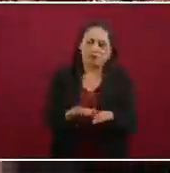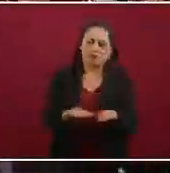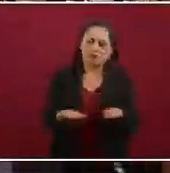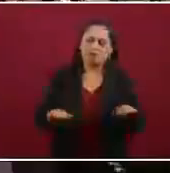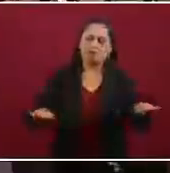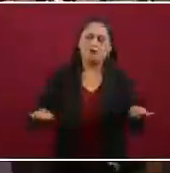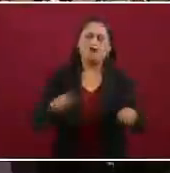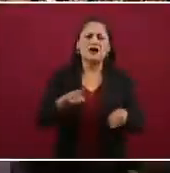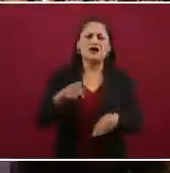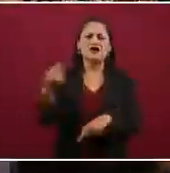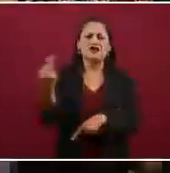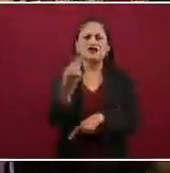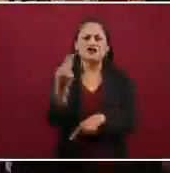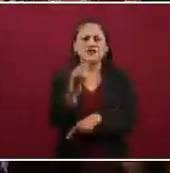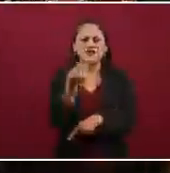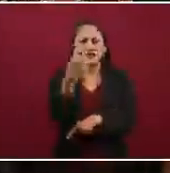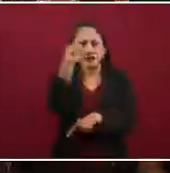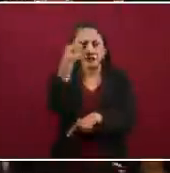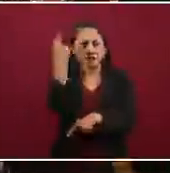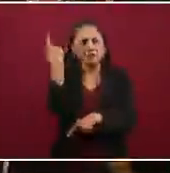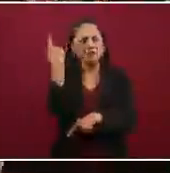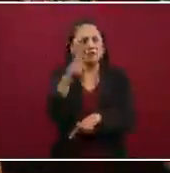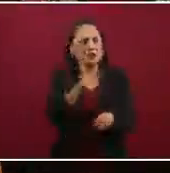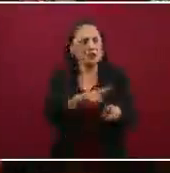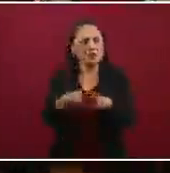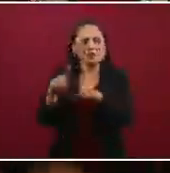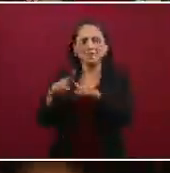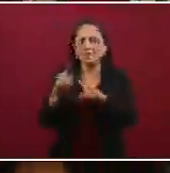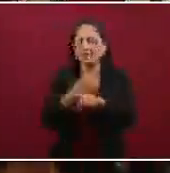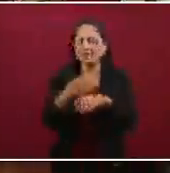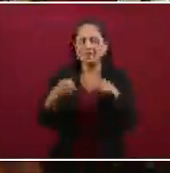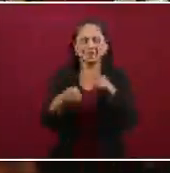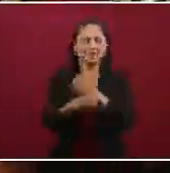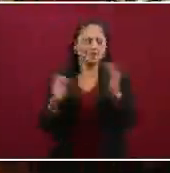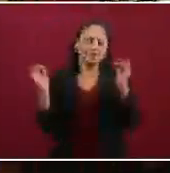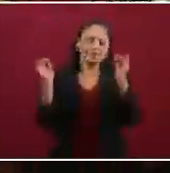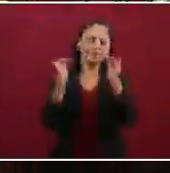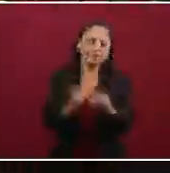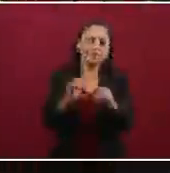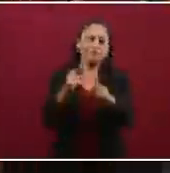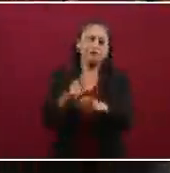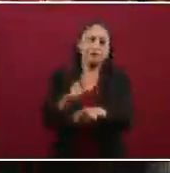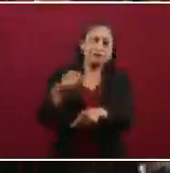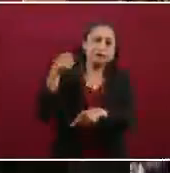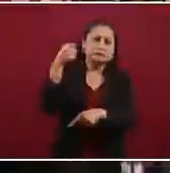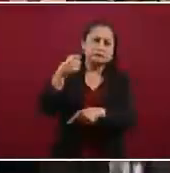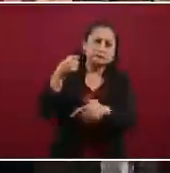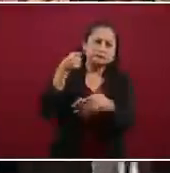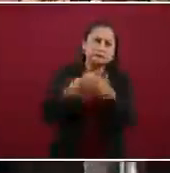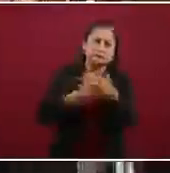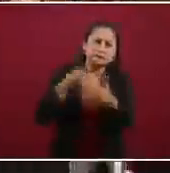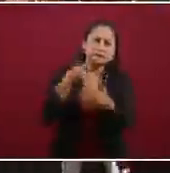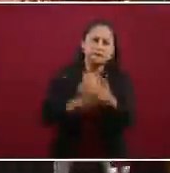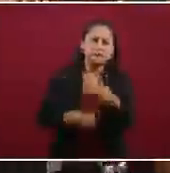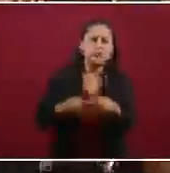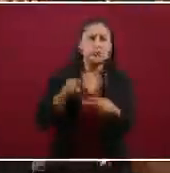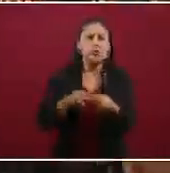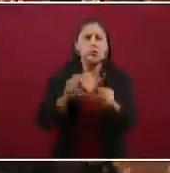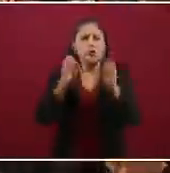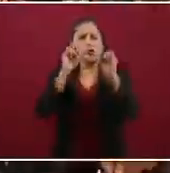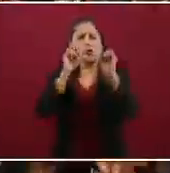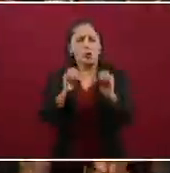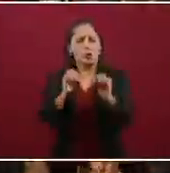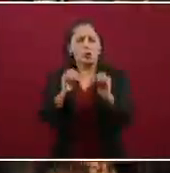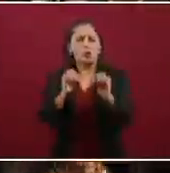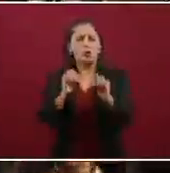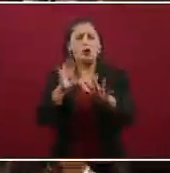En este Zócalo ocurren muchas, muchas cosas, desde protestas, desde actos tan ceremoniosos